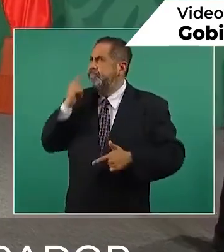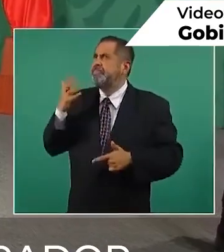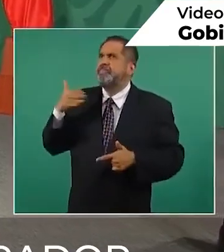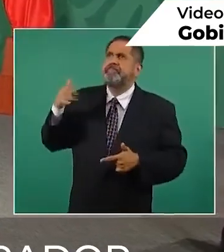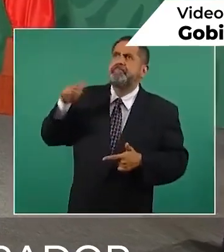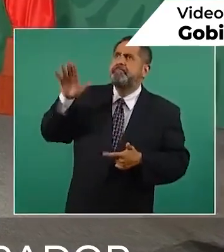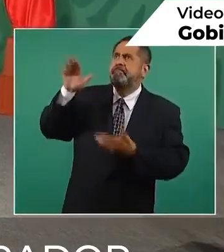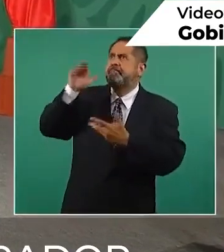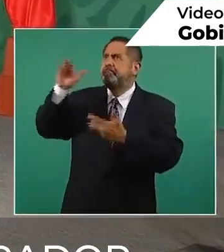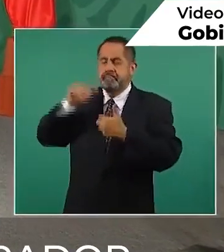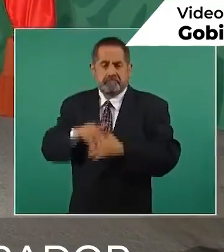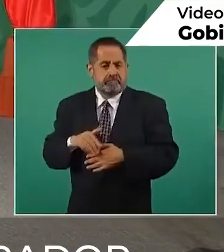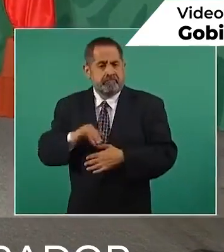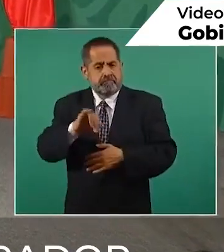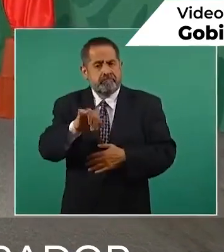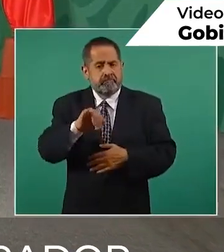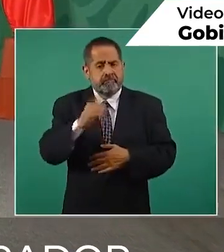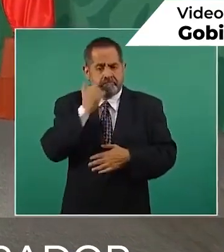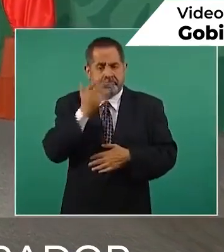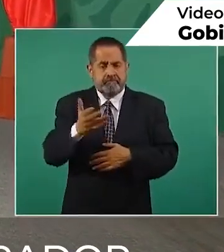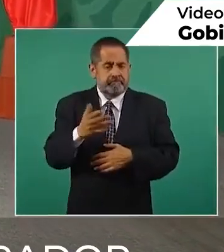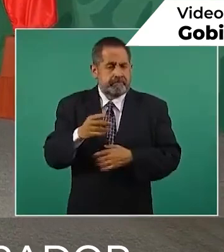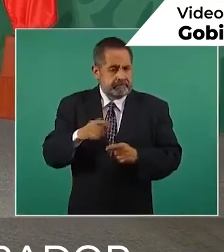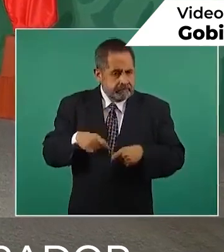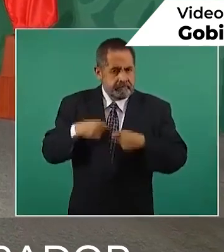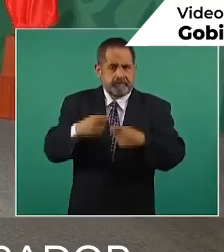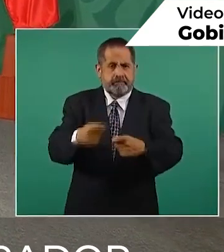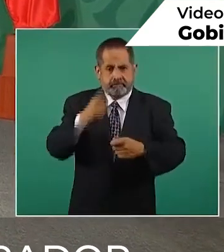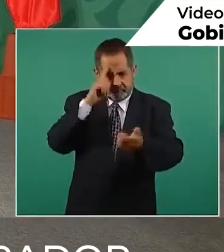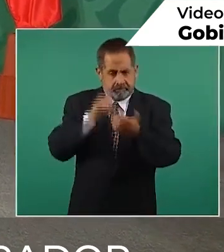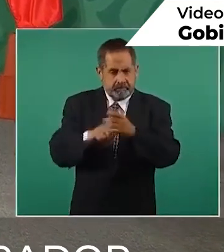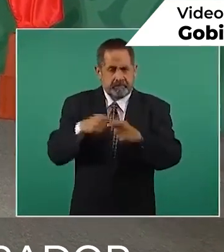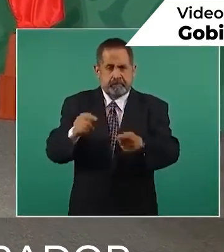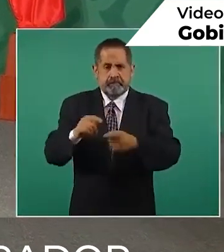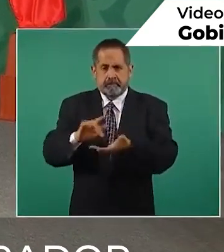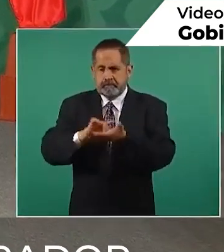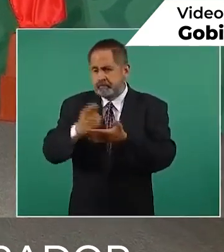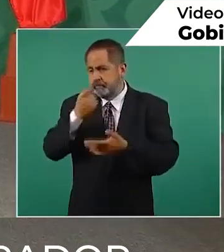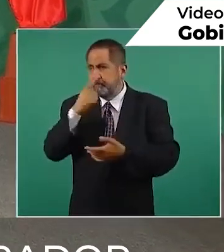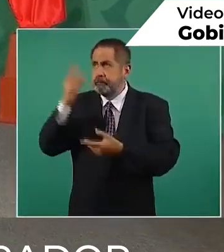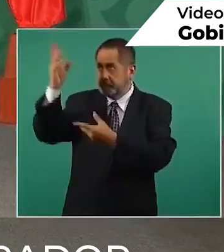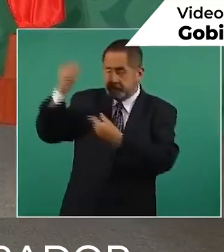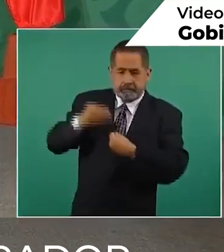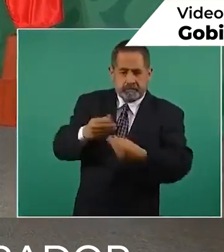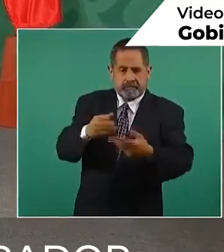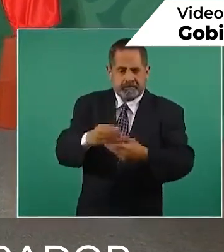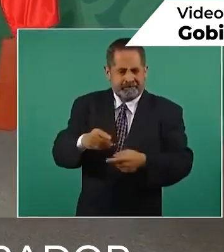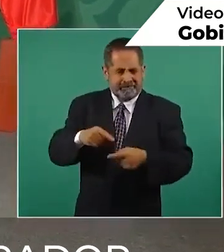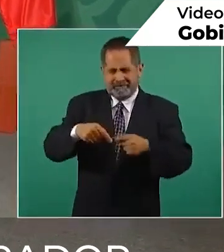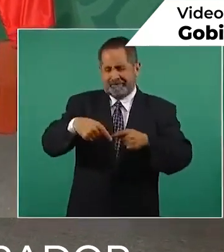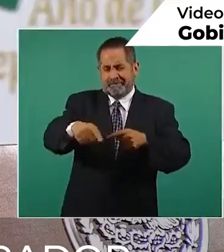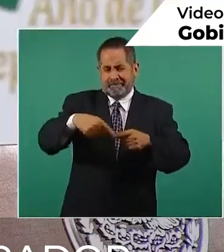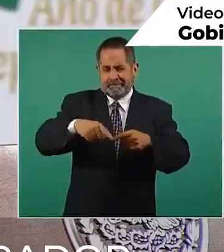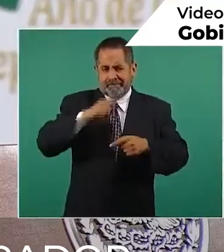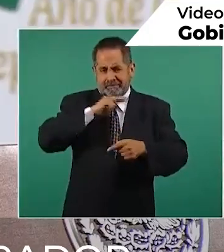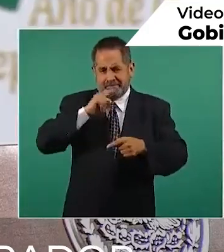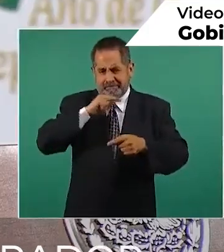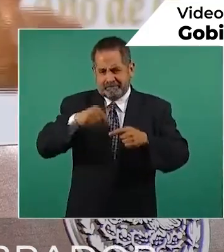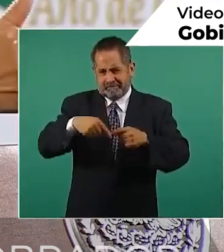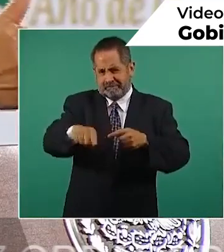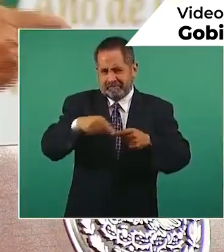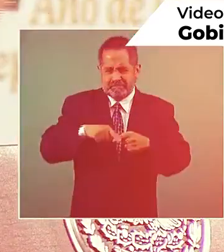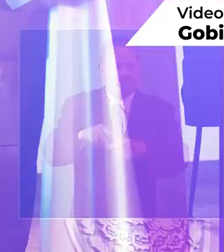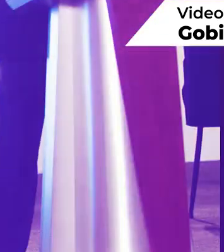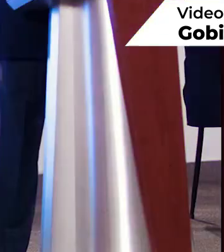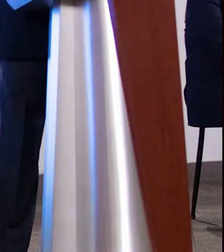porque queremos que tengan sus medicamentos y que ya muy pronto